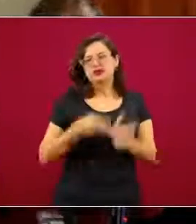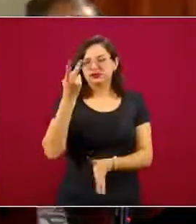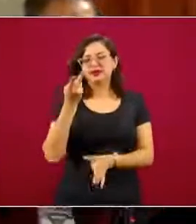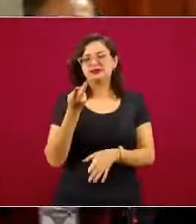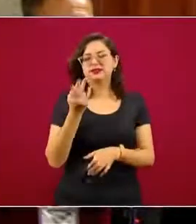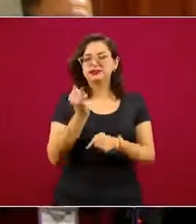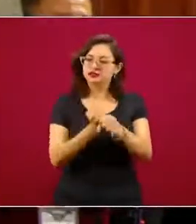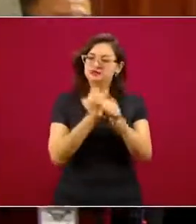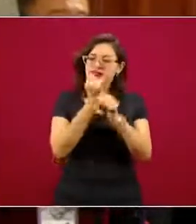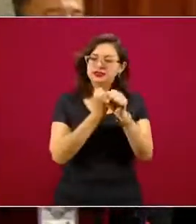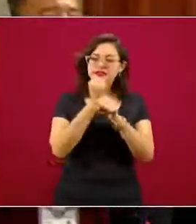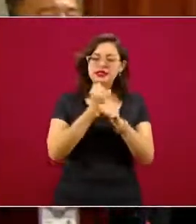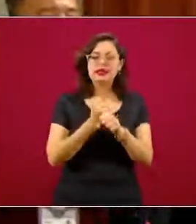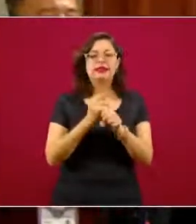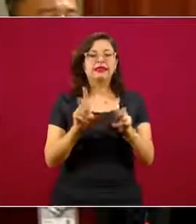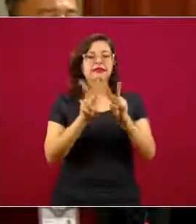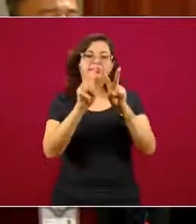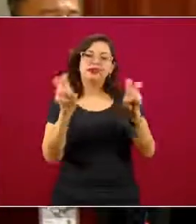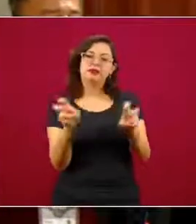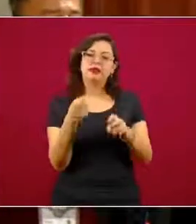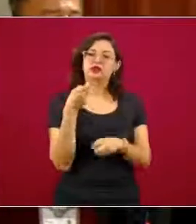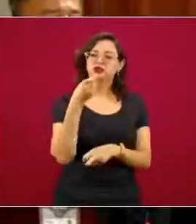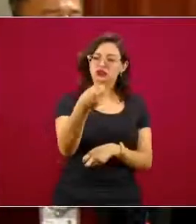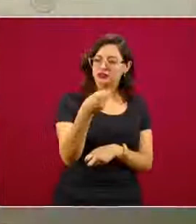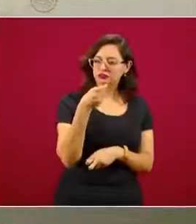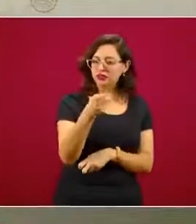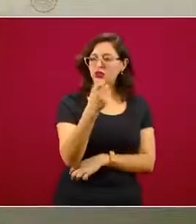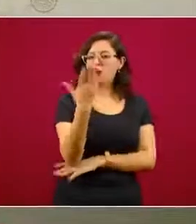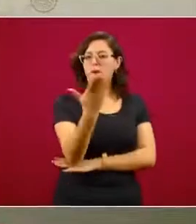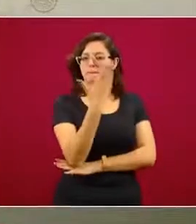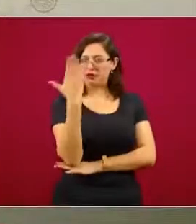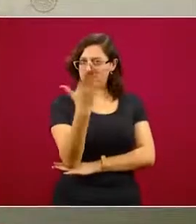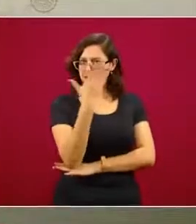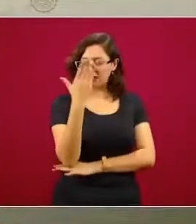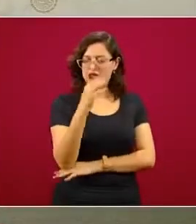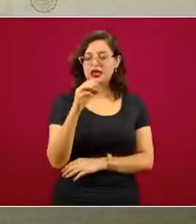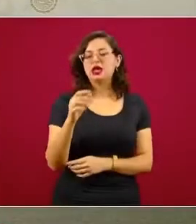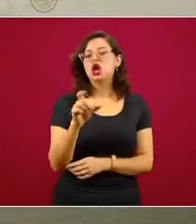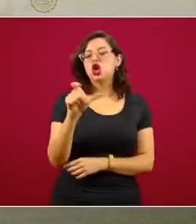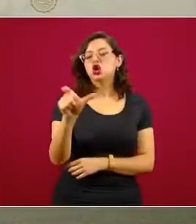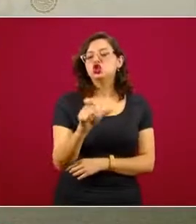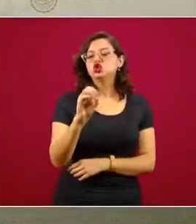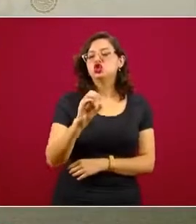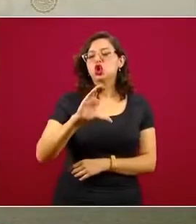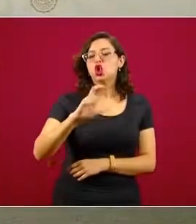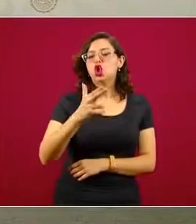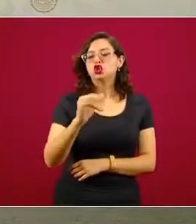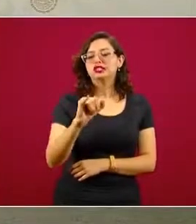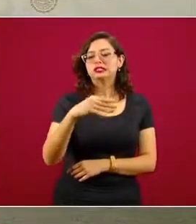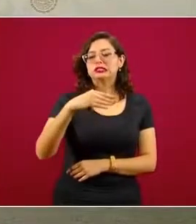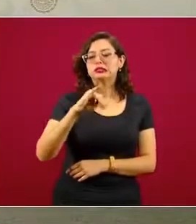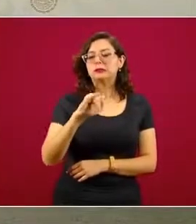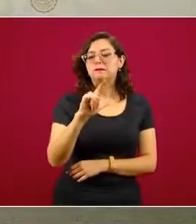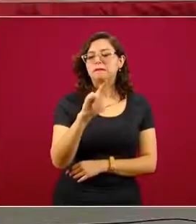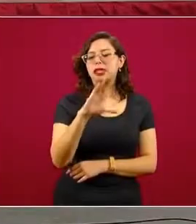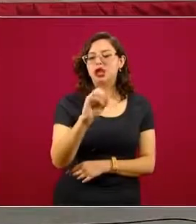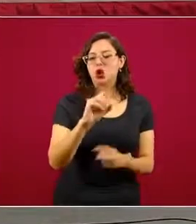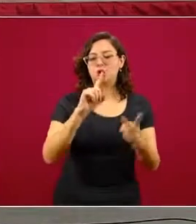simbólicos, que es Xochimilco y lo que es Milpa Alta. Estamos detectando que hay